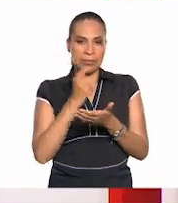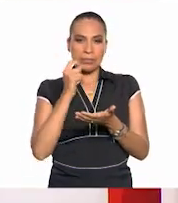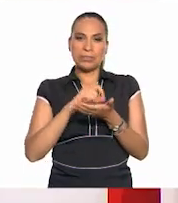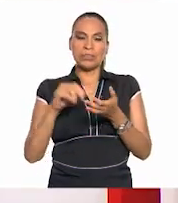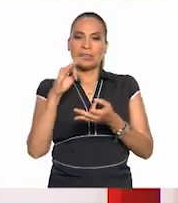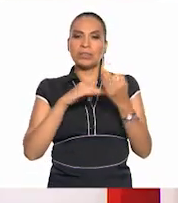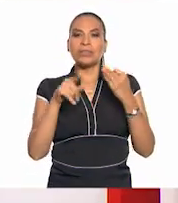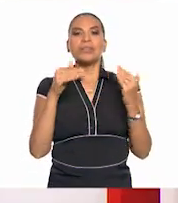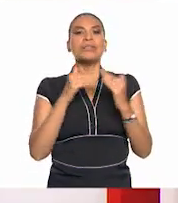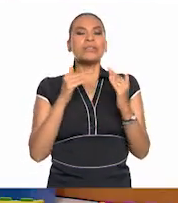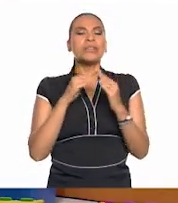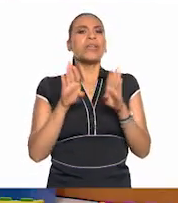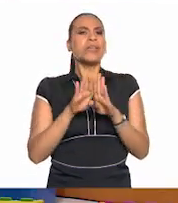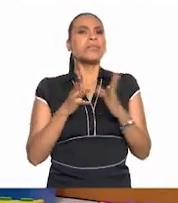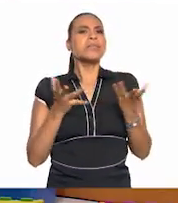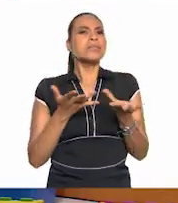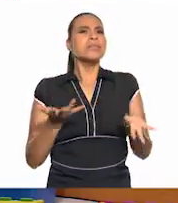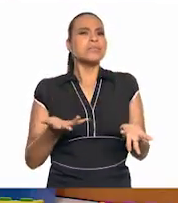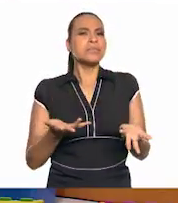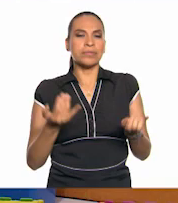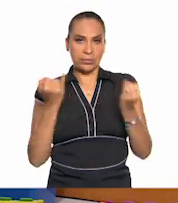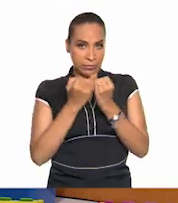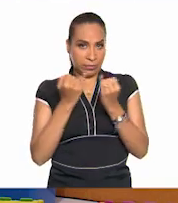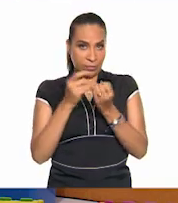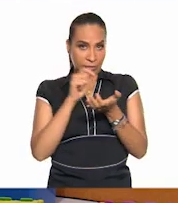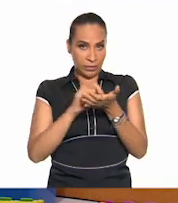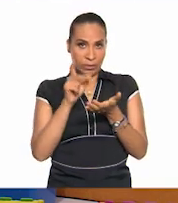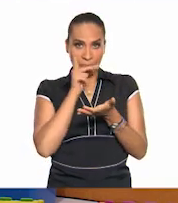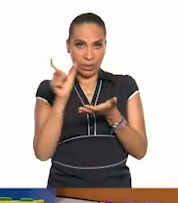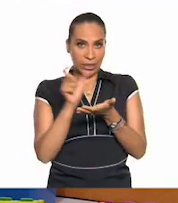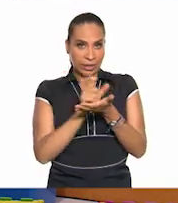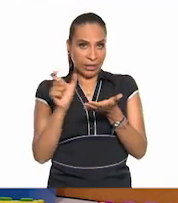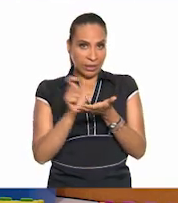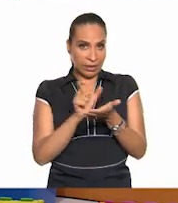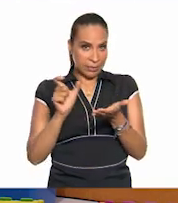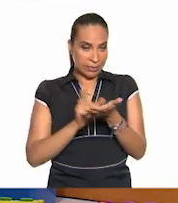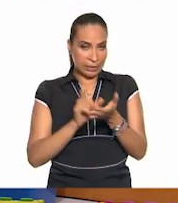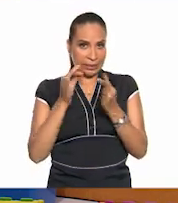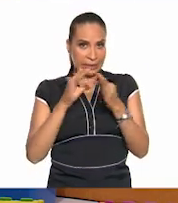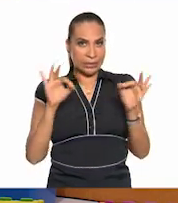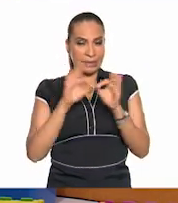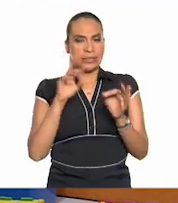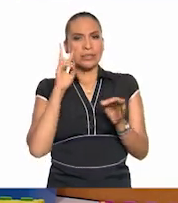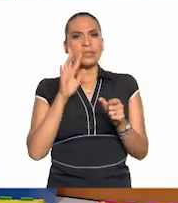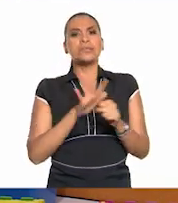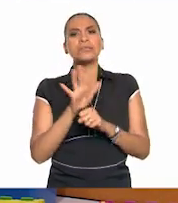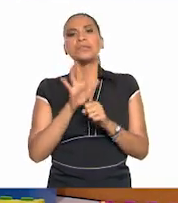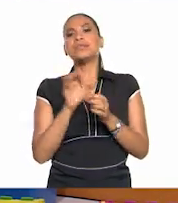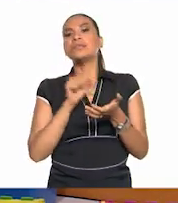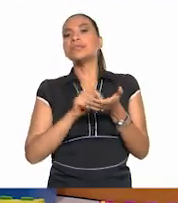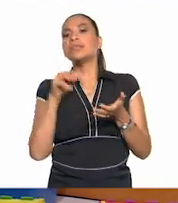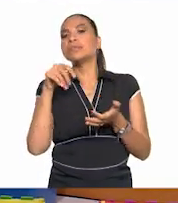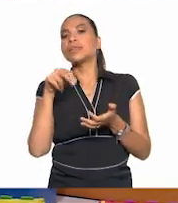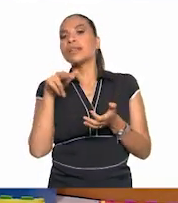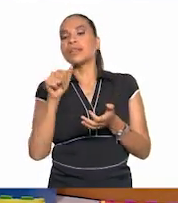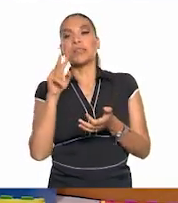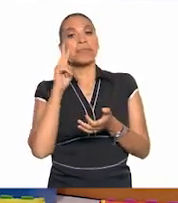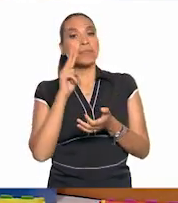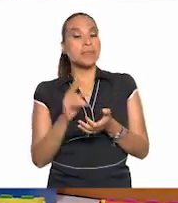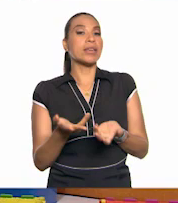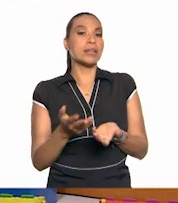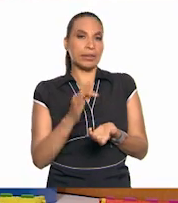Ajá. Allá en casita, ¿cómo les fue? ¿También anotaron las palabras clave? Vamos a ver cuáles anotó Mariana y ver